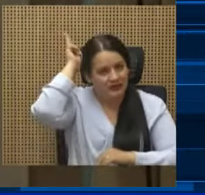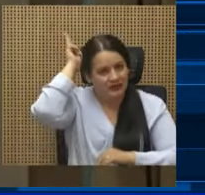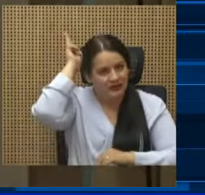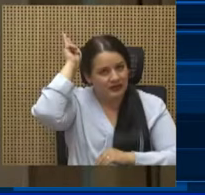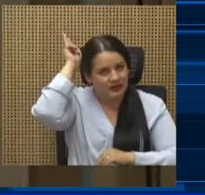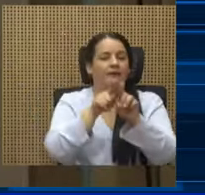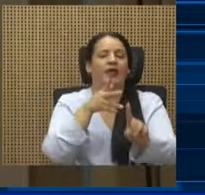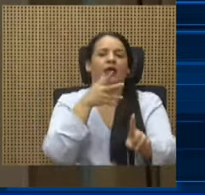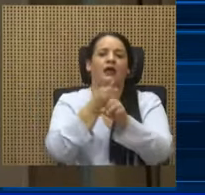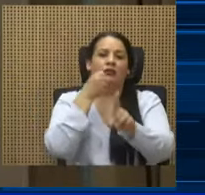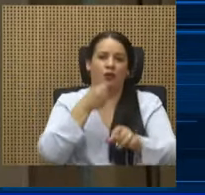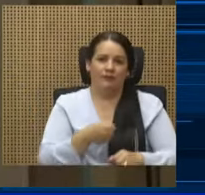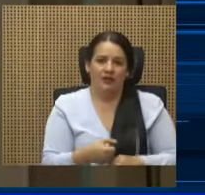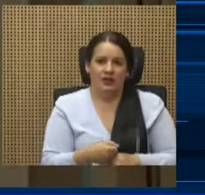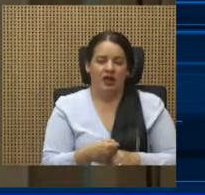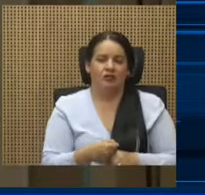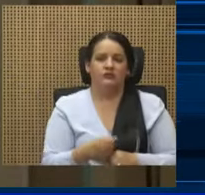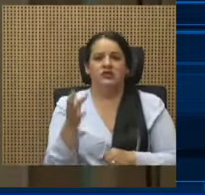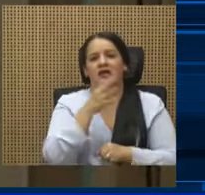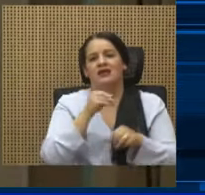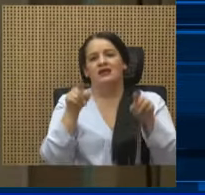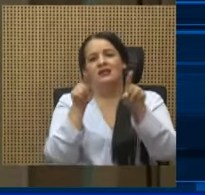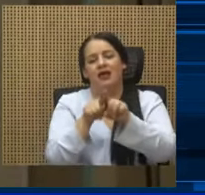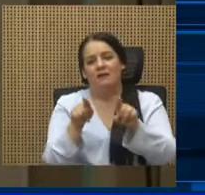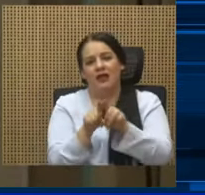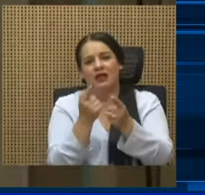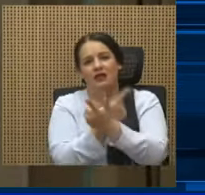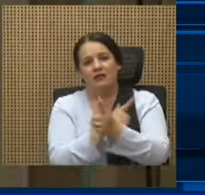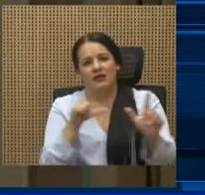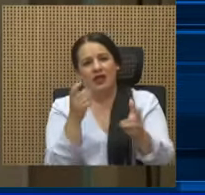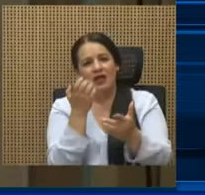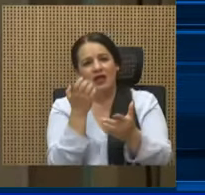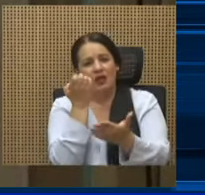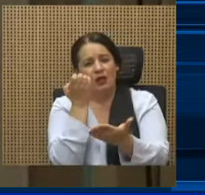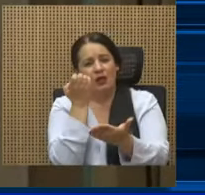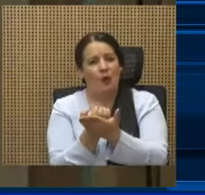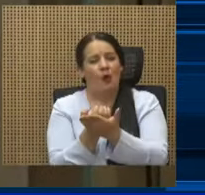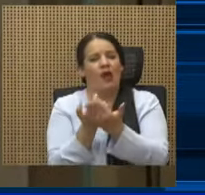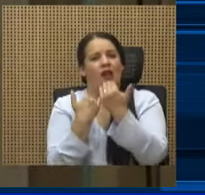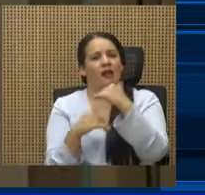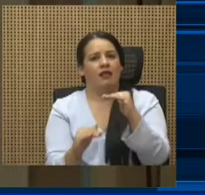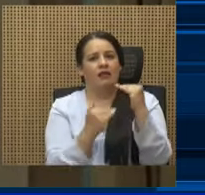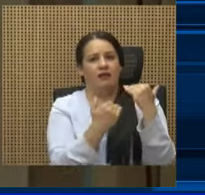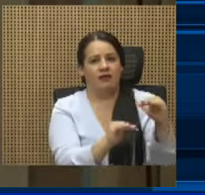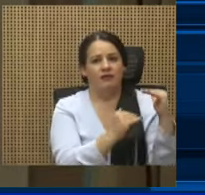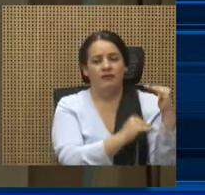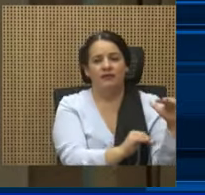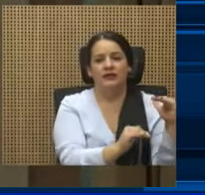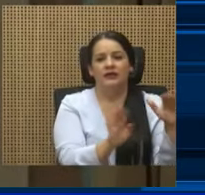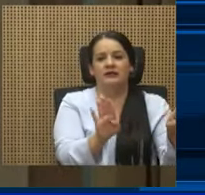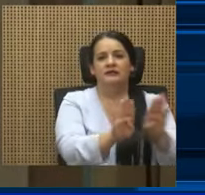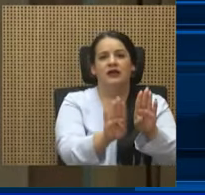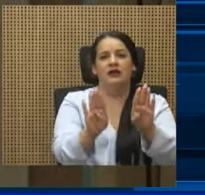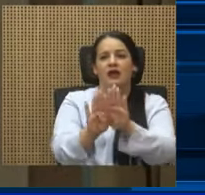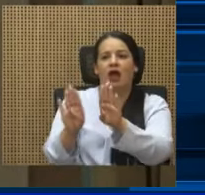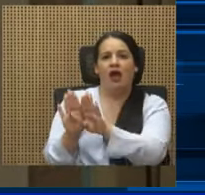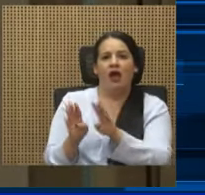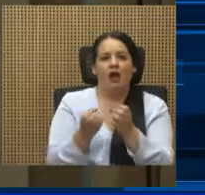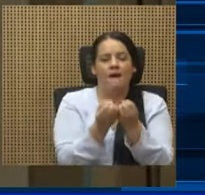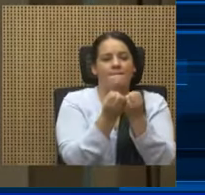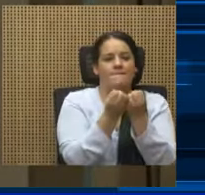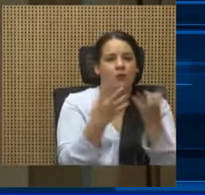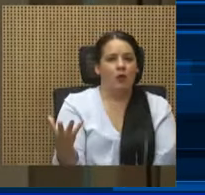son atropellados. La libertad económica es restringida, cerrando múltiples y